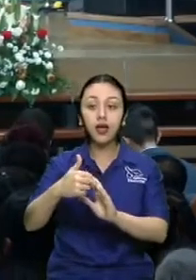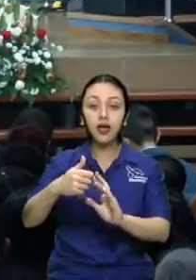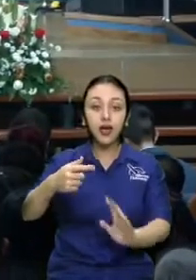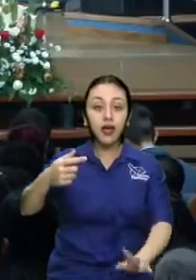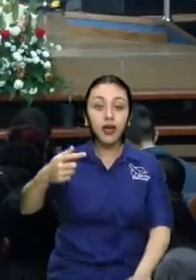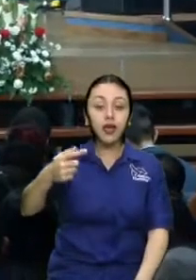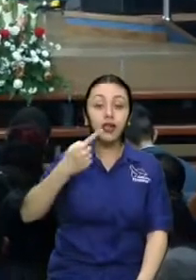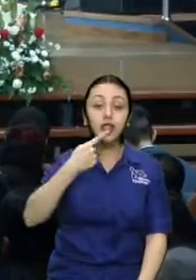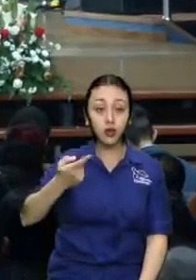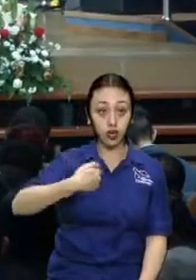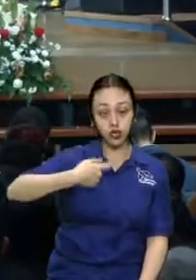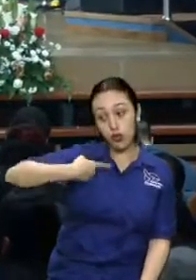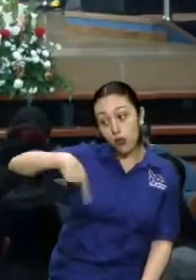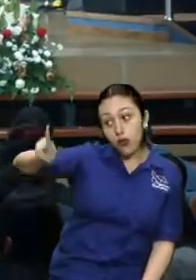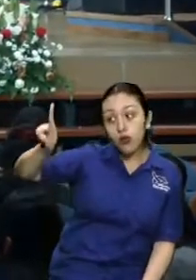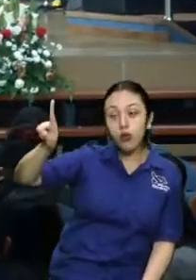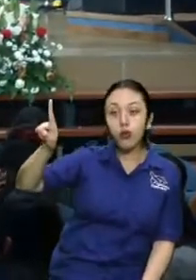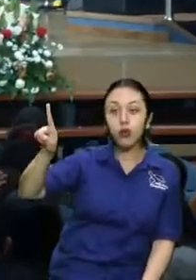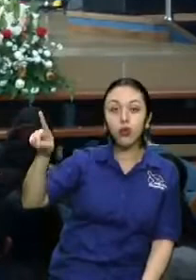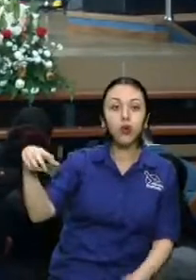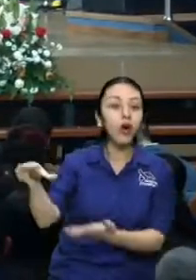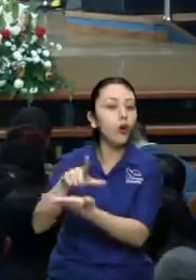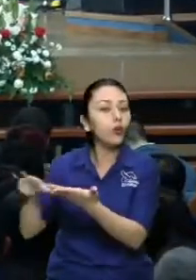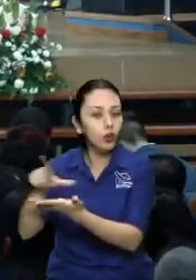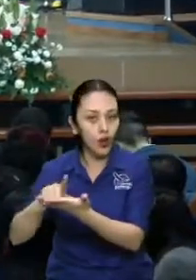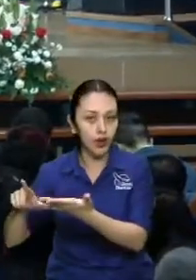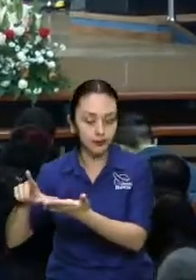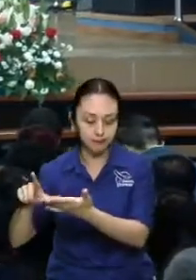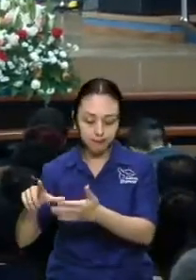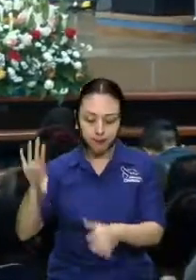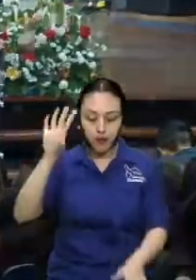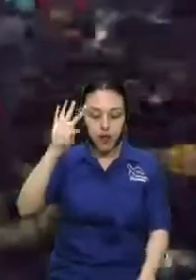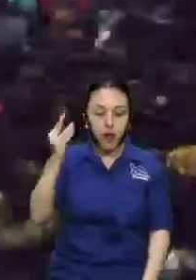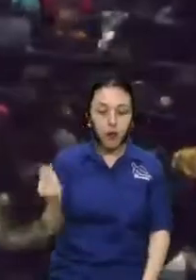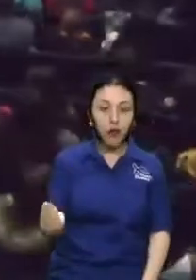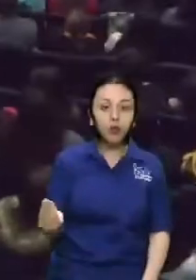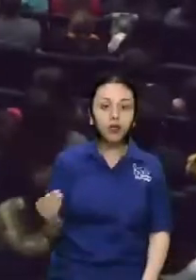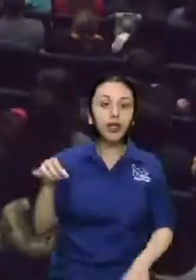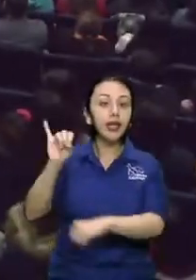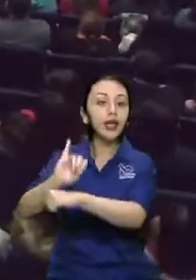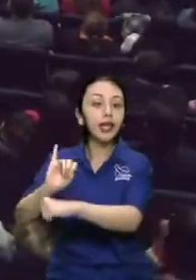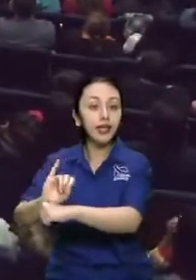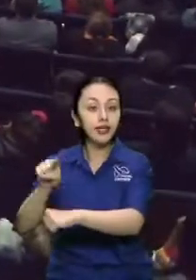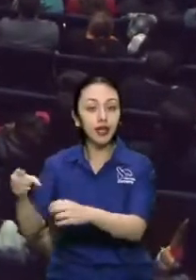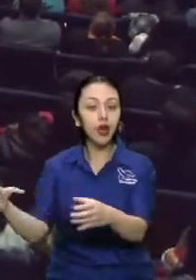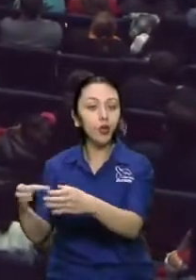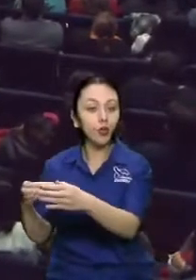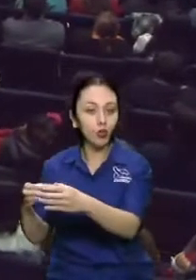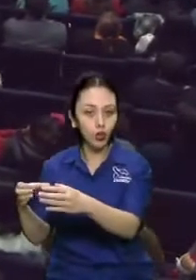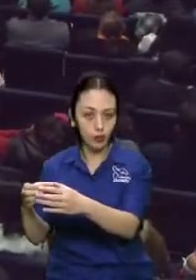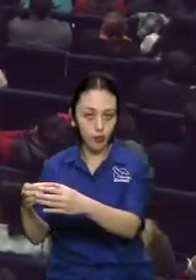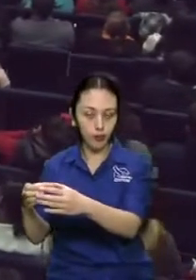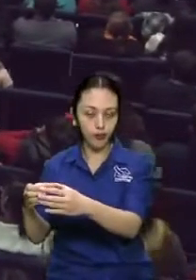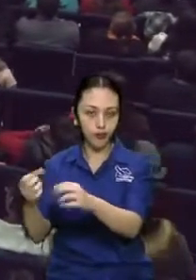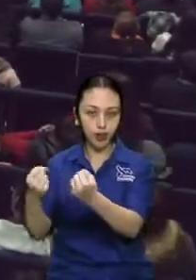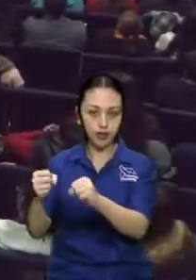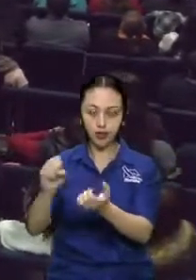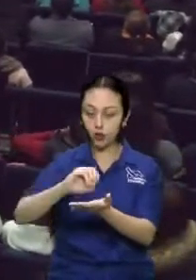Había un grupo que quería abrir una obra de la misión que él pastoreaba allá. Y entonces me